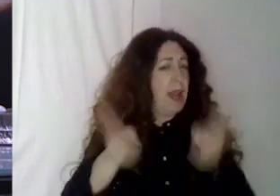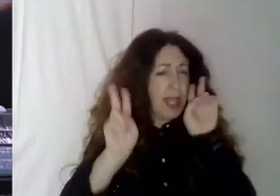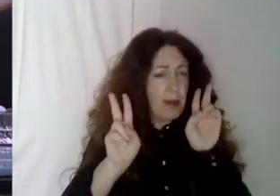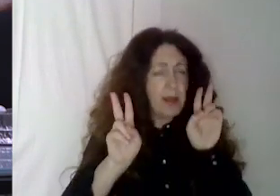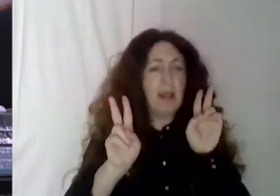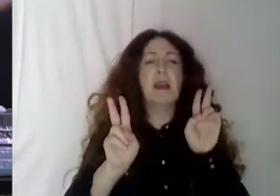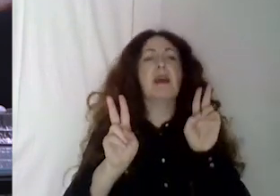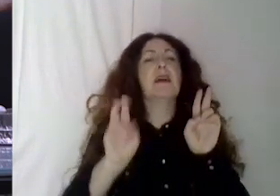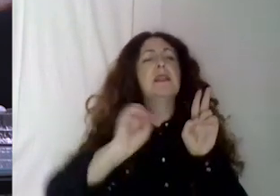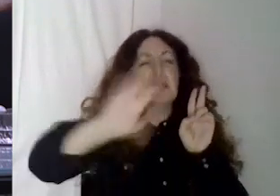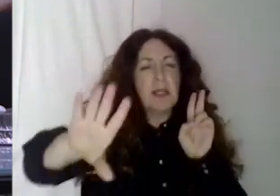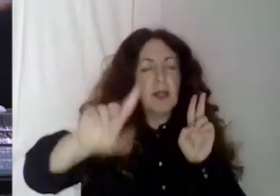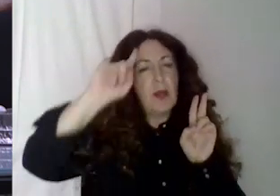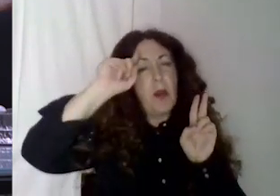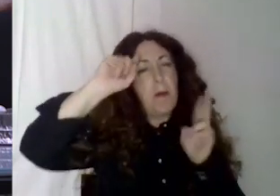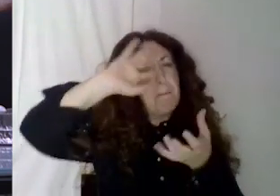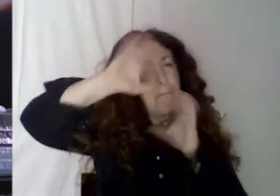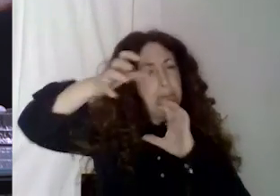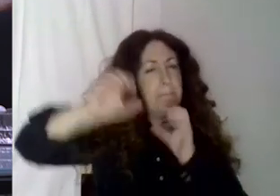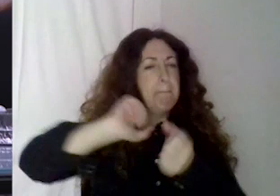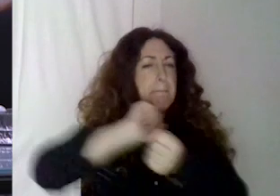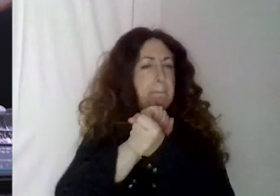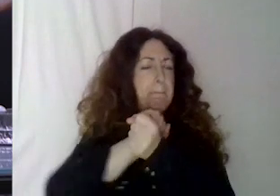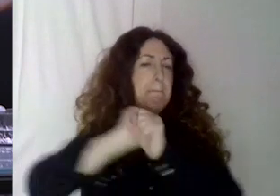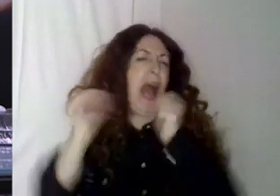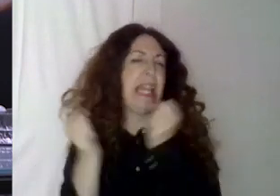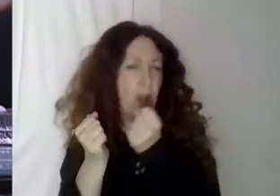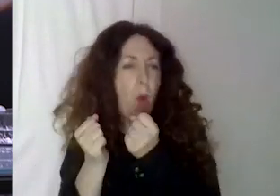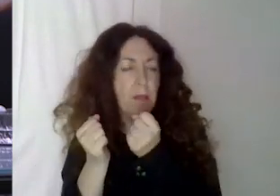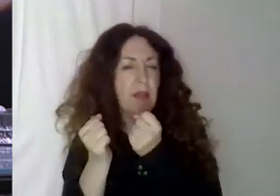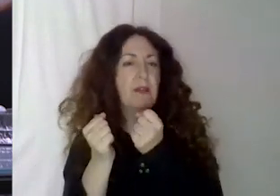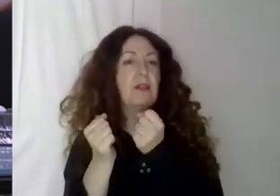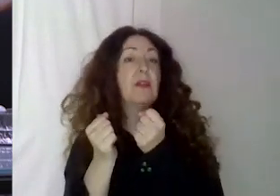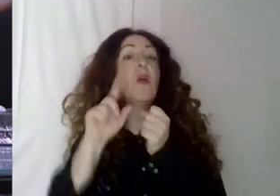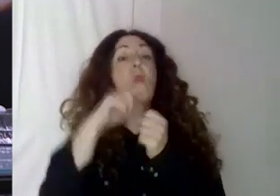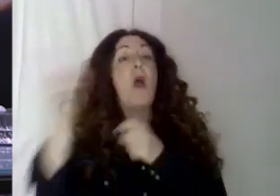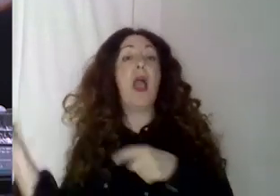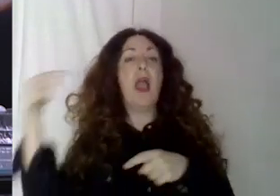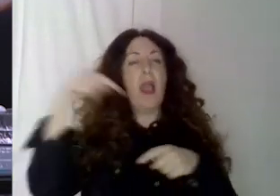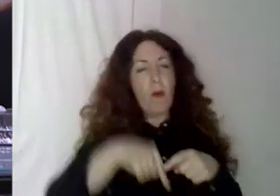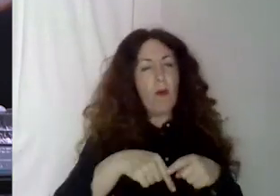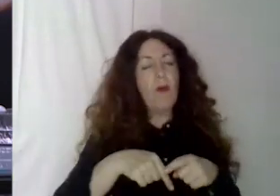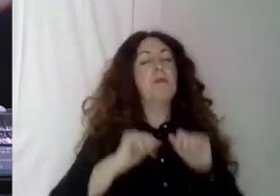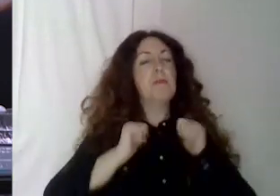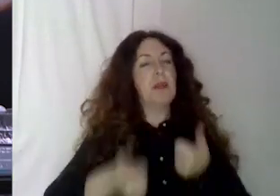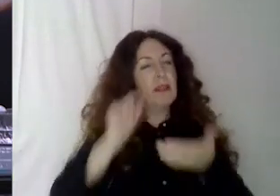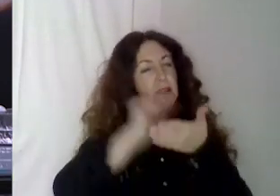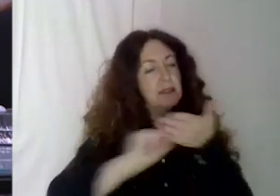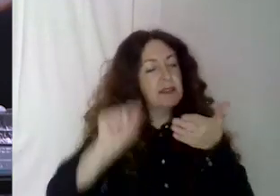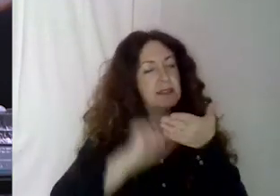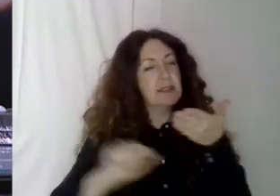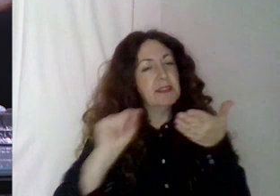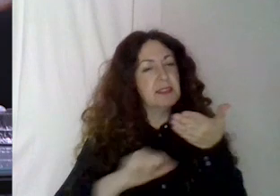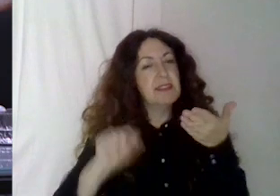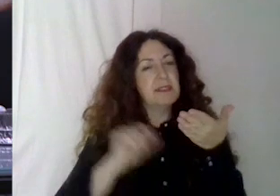dos noches, aquella de la que salía sin saber cuál era y aquella en la que entraría Ya diré cuándo y cómo. He aquí la escena del